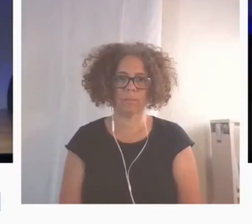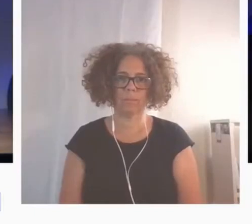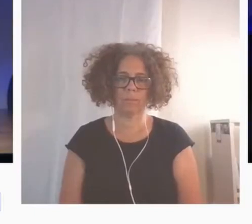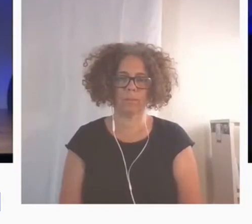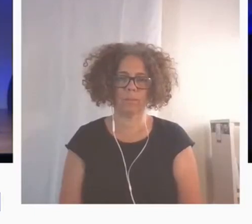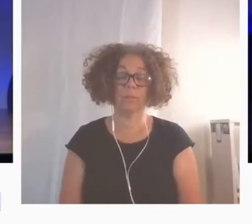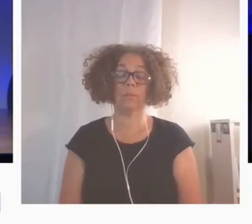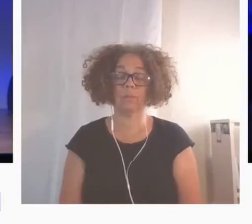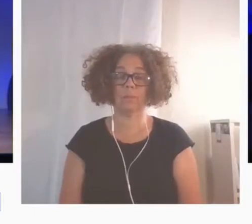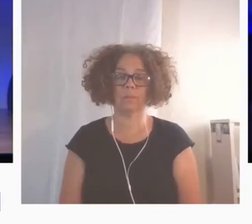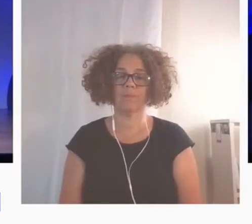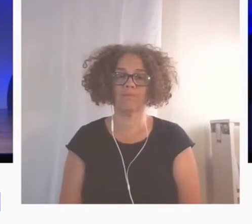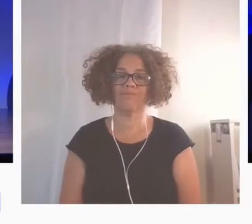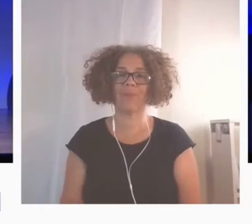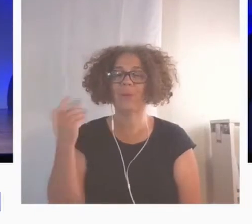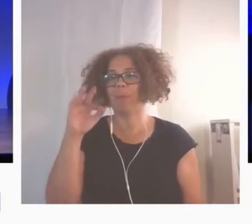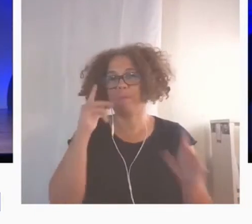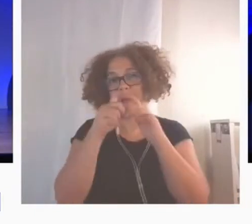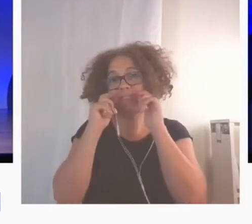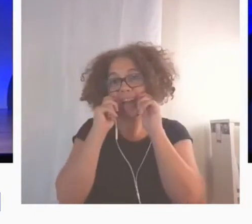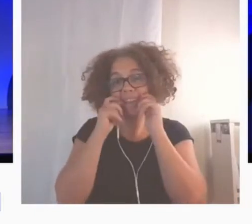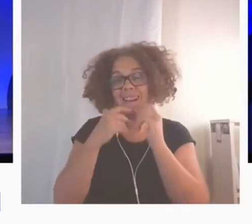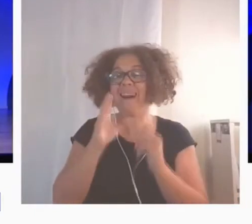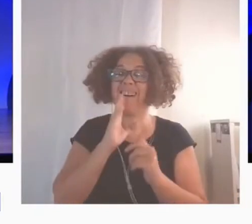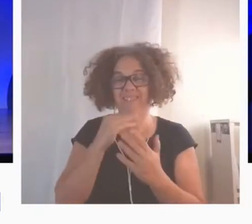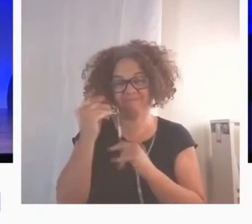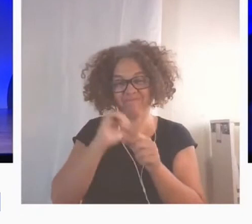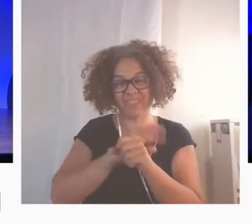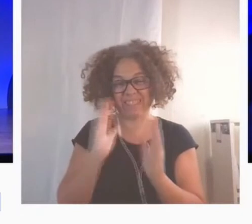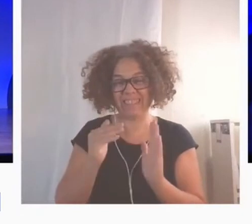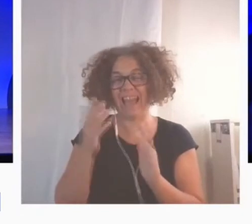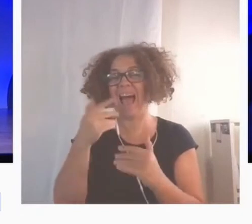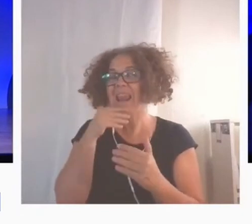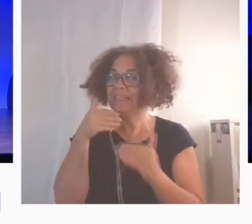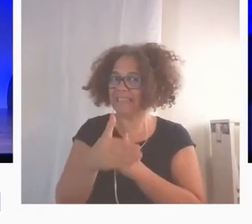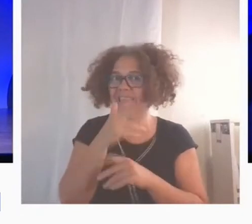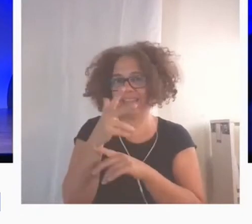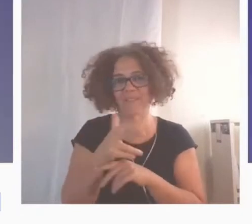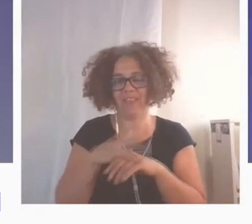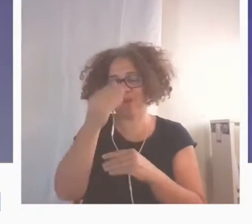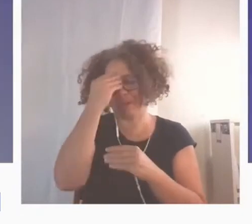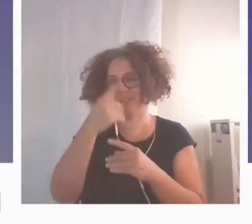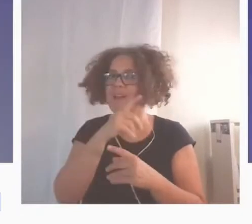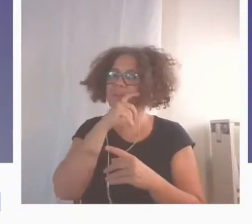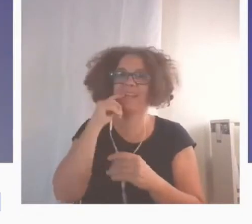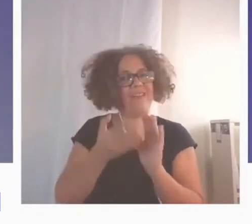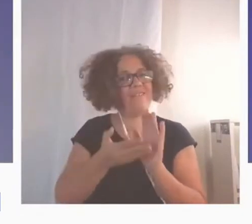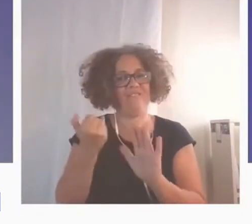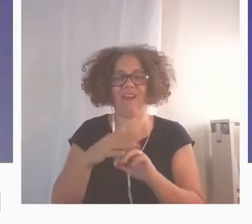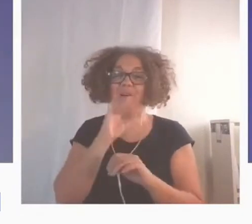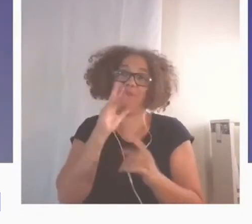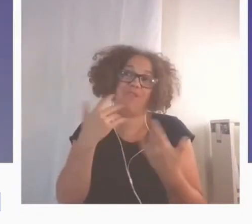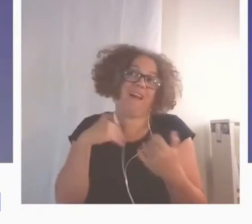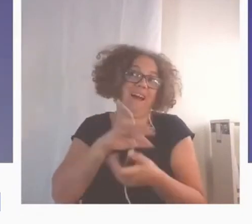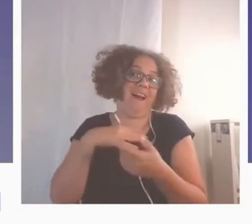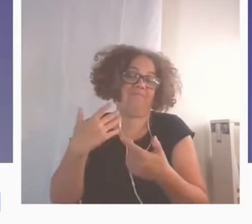Bueno, muchas mascarillas. El siguiente vídeo esperemos ya que sea sin mascarillas gracias a la nueva situación. Y bueno, como les